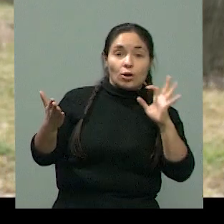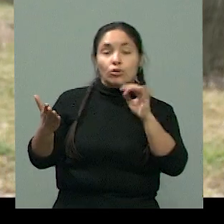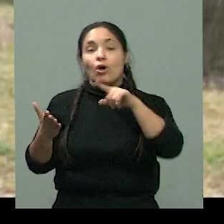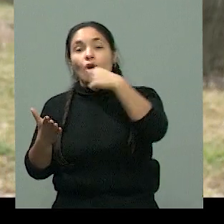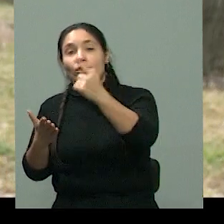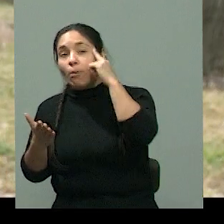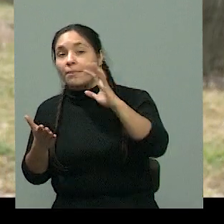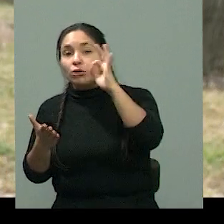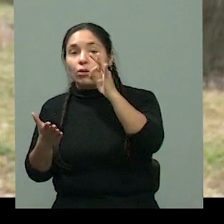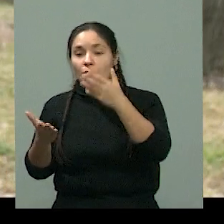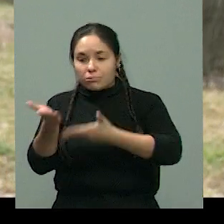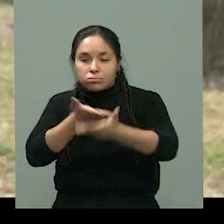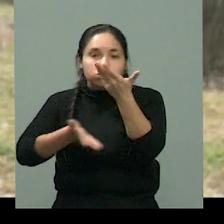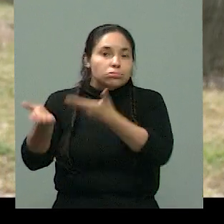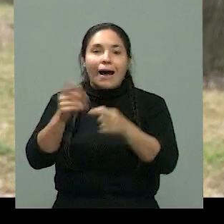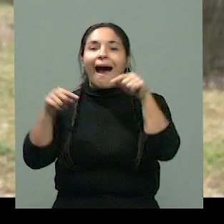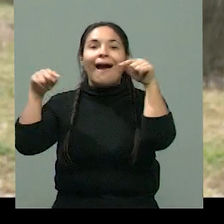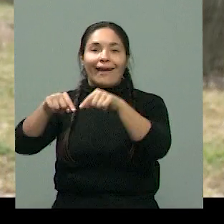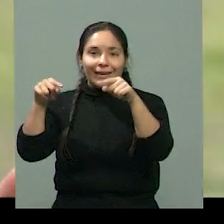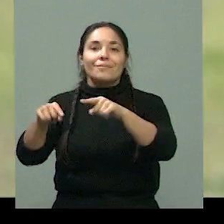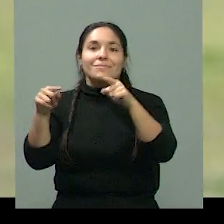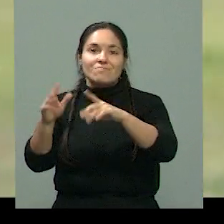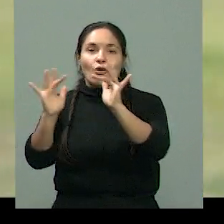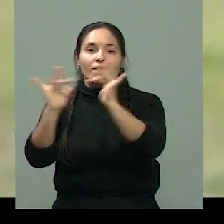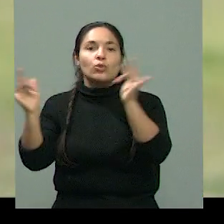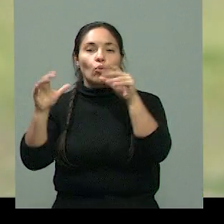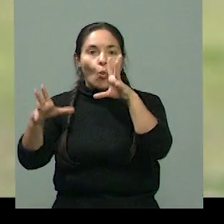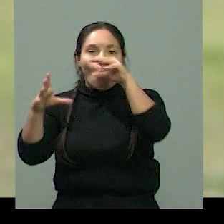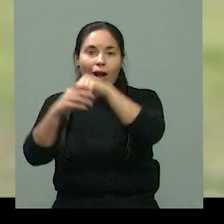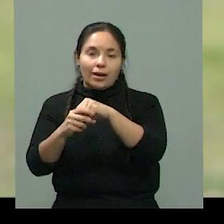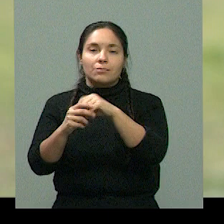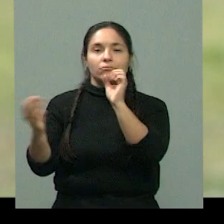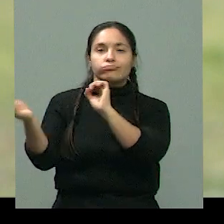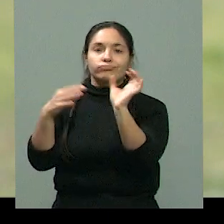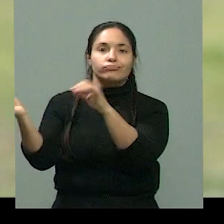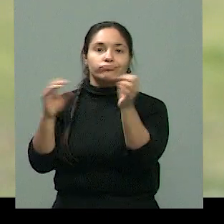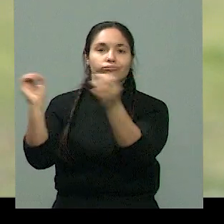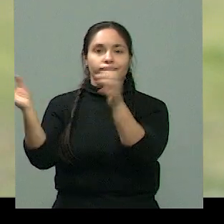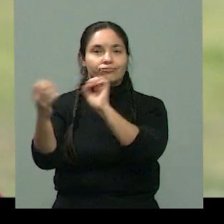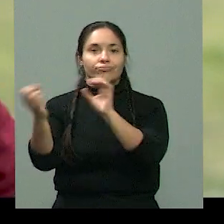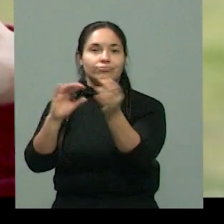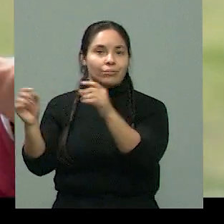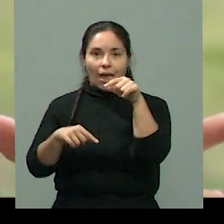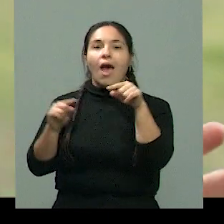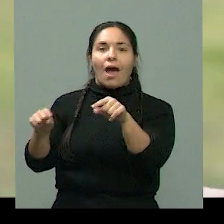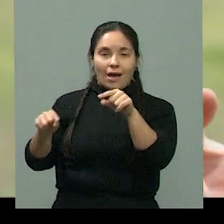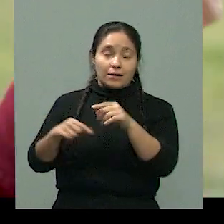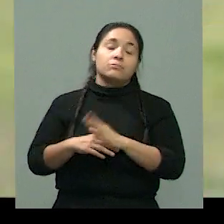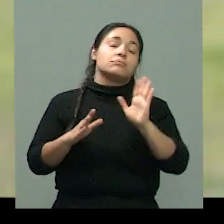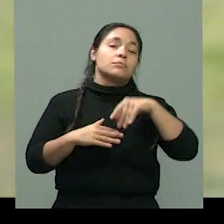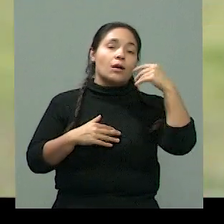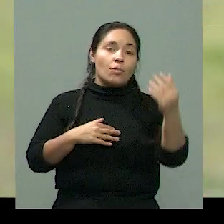se está poniendo en esta ágora informacional, que es lo virtual, que es por donde circulan los mensajes y que luego la